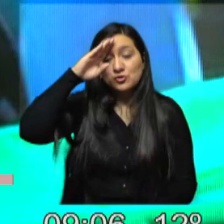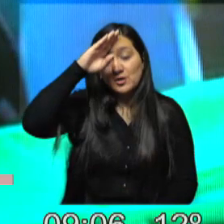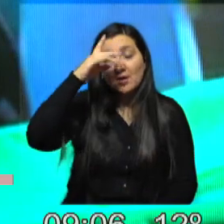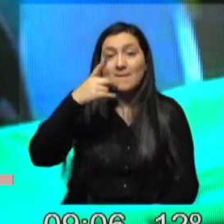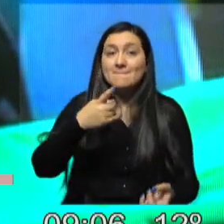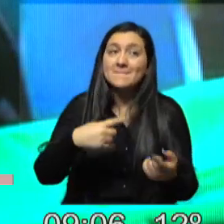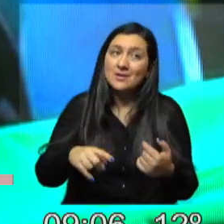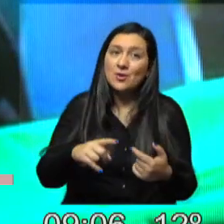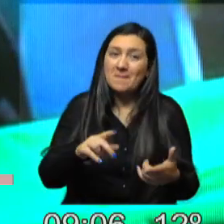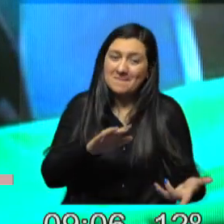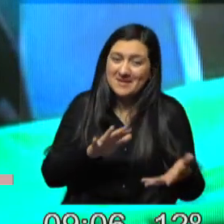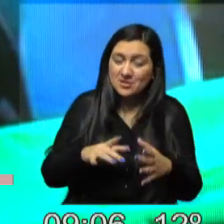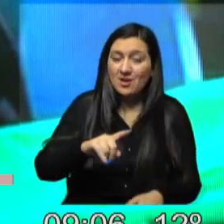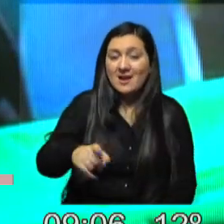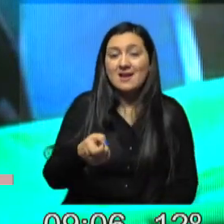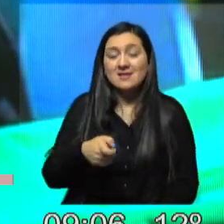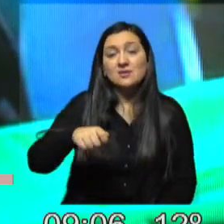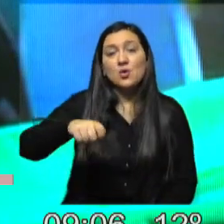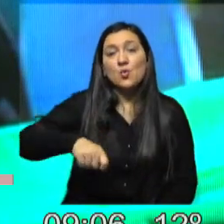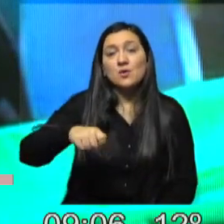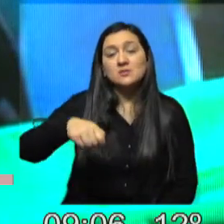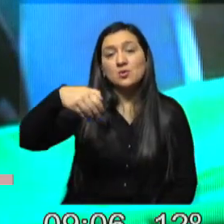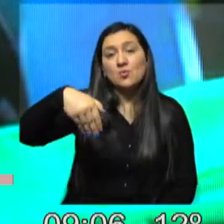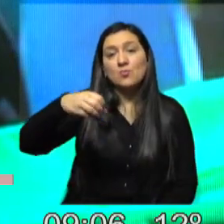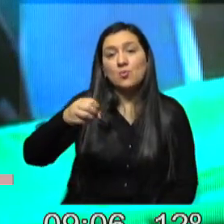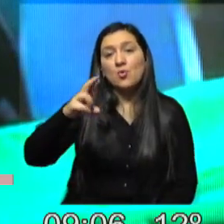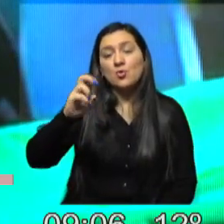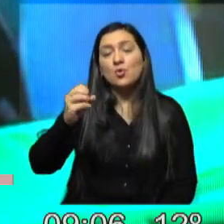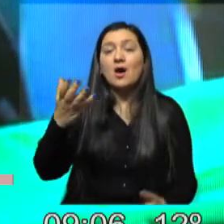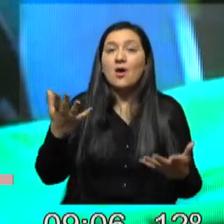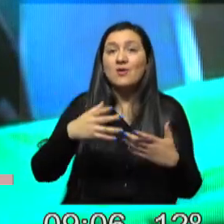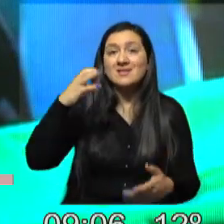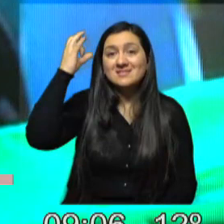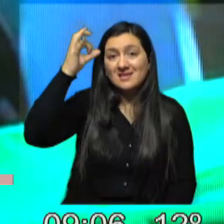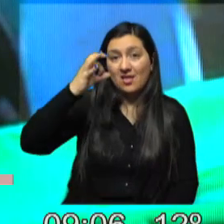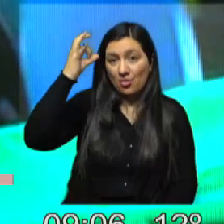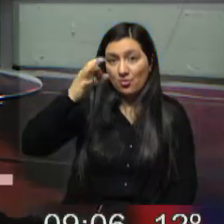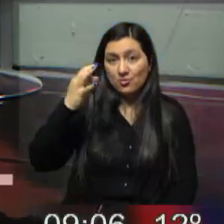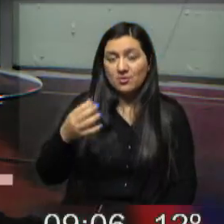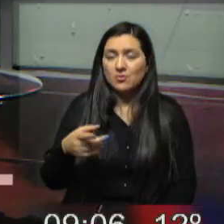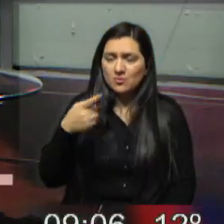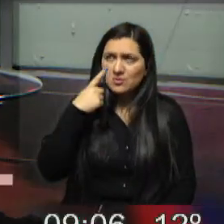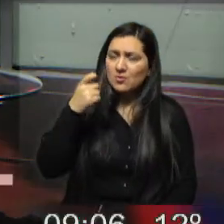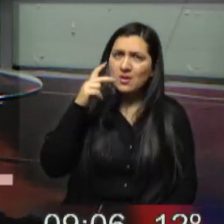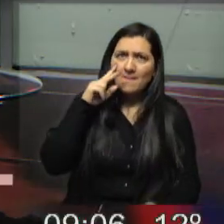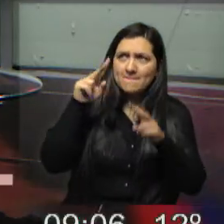para en la esquina, ¿no? Uh-huh. El ex juez Sergio Moro, claro, electo senador por el estado de Paraná. Entonces, cuando uno ve la constelación